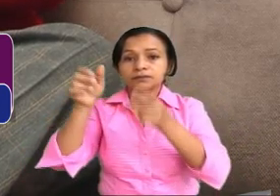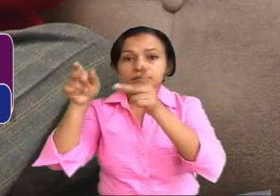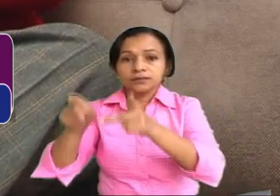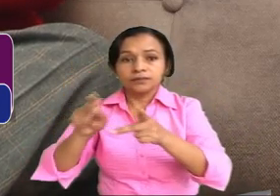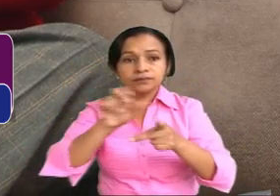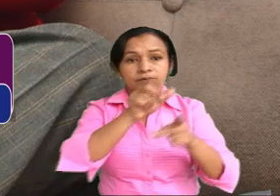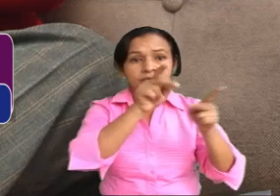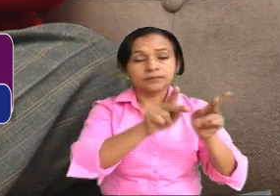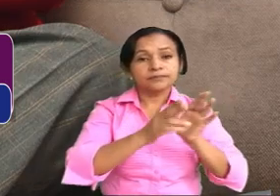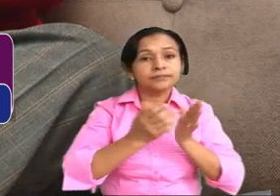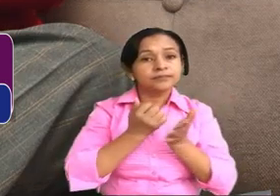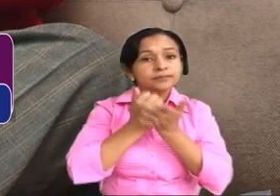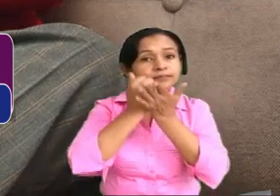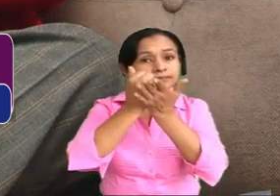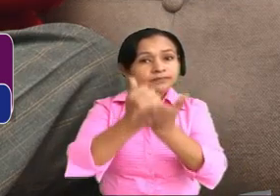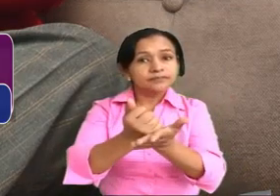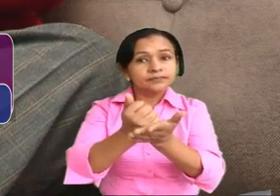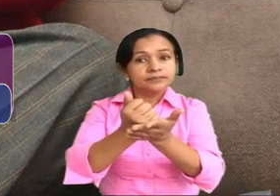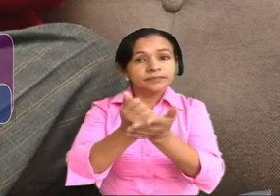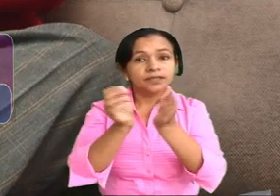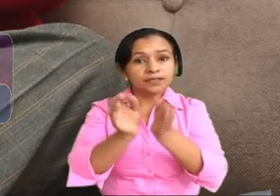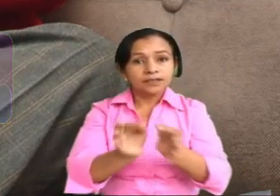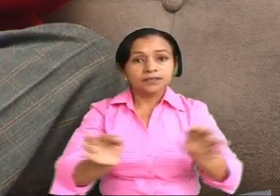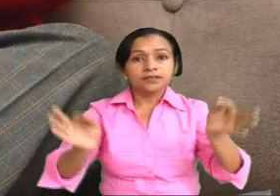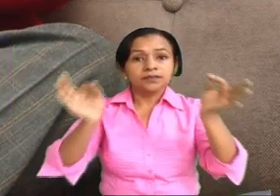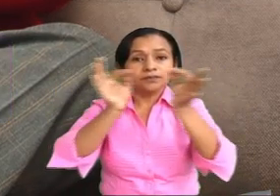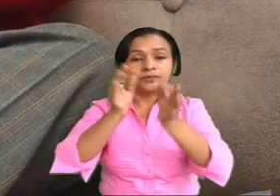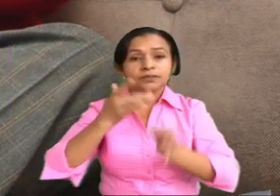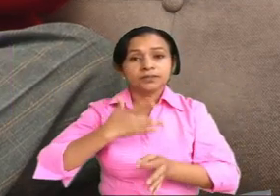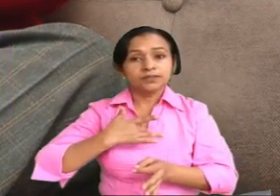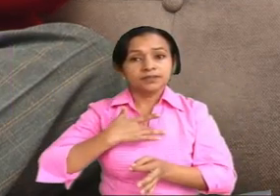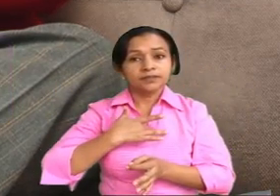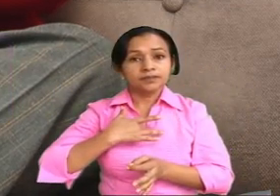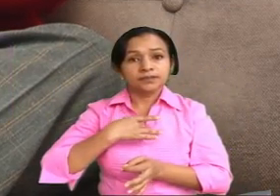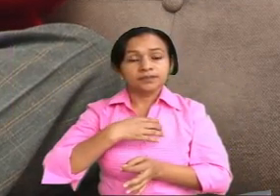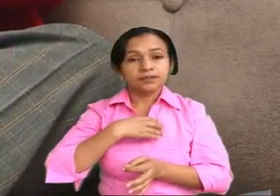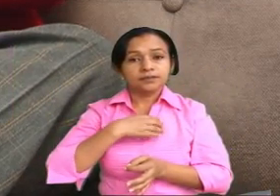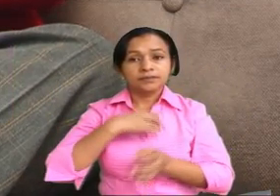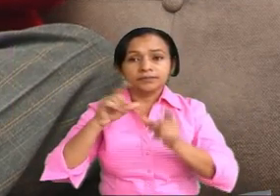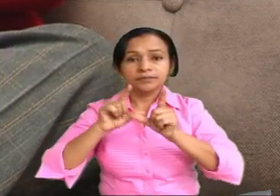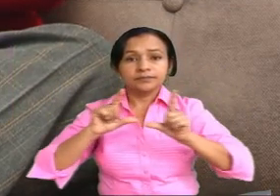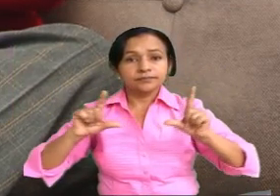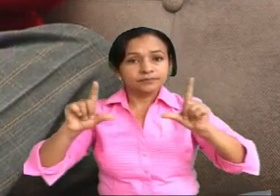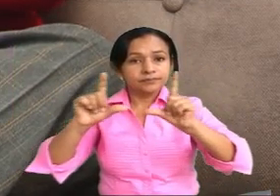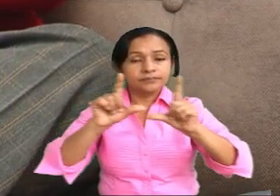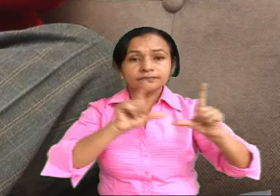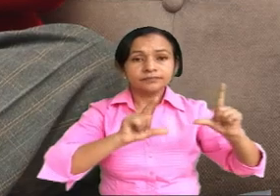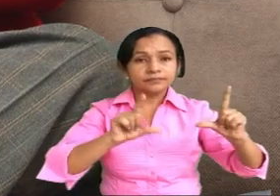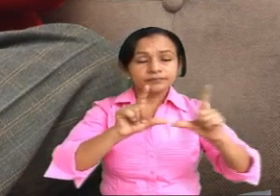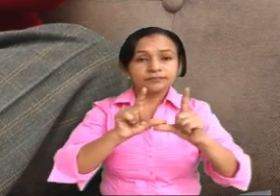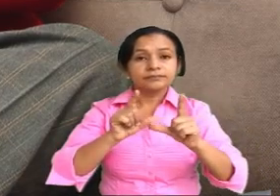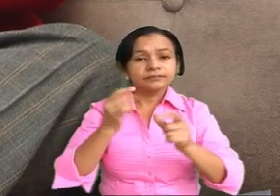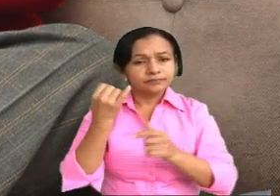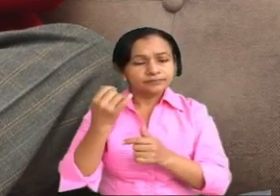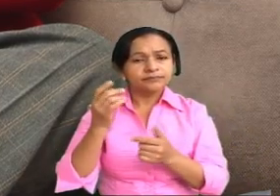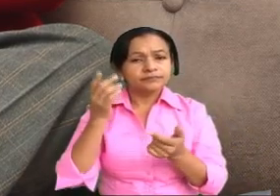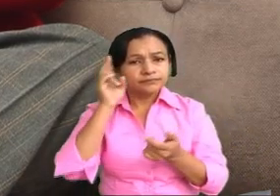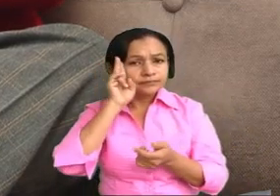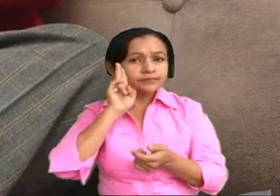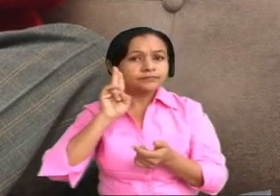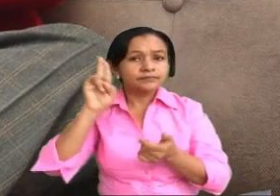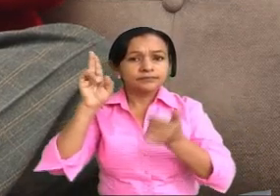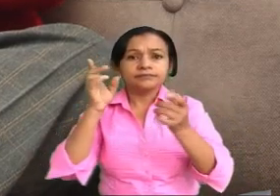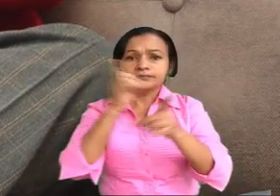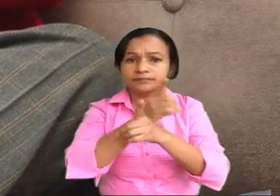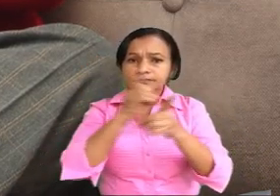darle respuesta a las prioridades y necesidades de su territorio. Y así deberíamos de ser en las universidades,